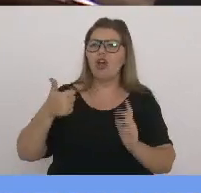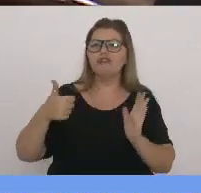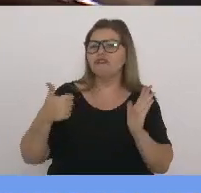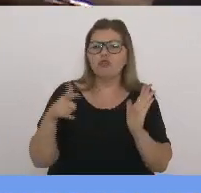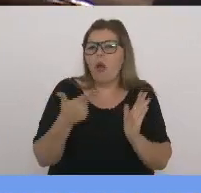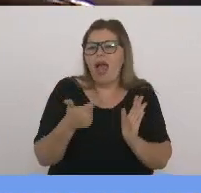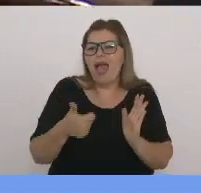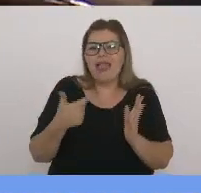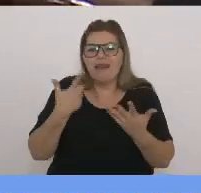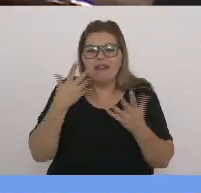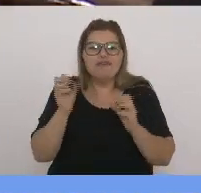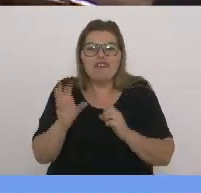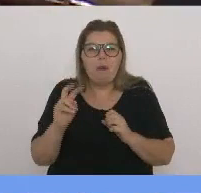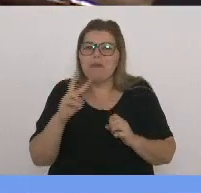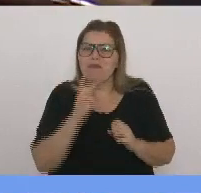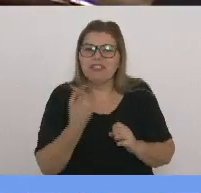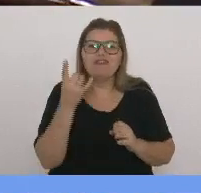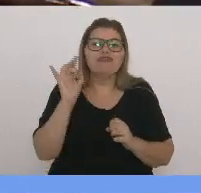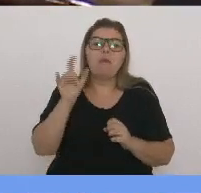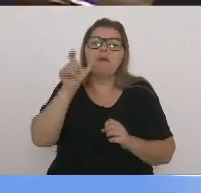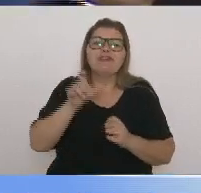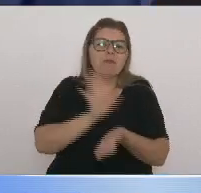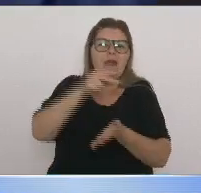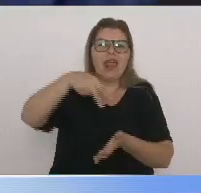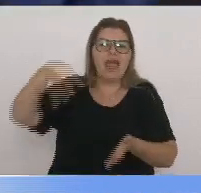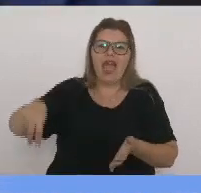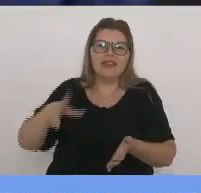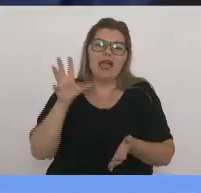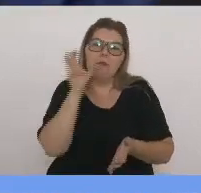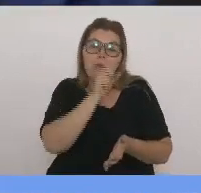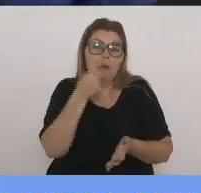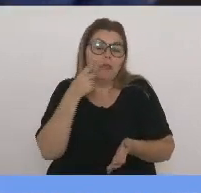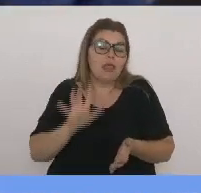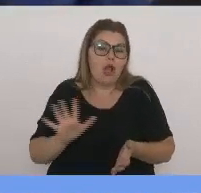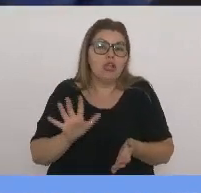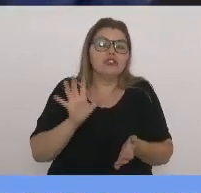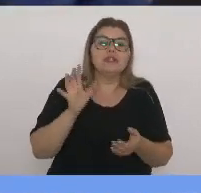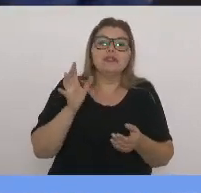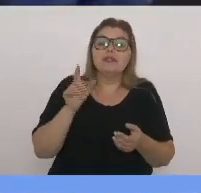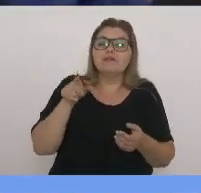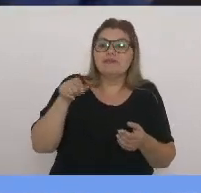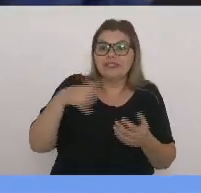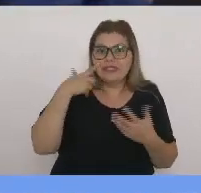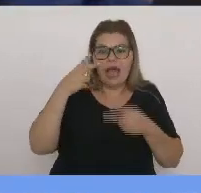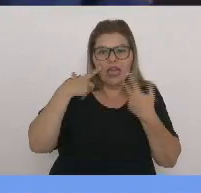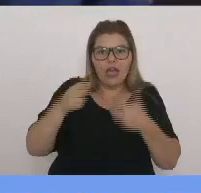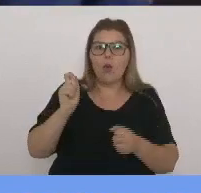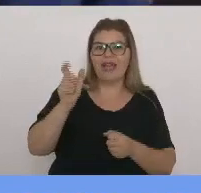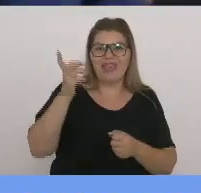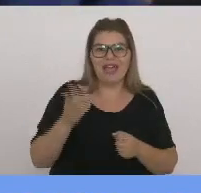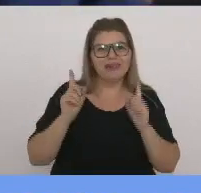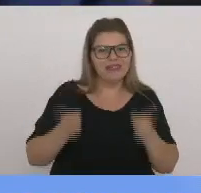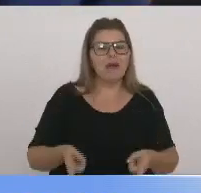anónimos, soldados solo conocidos por Dios. Y también para todos aquellos que no pudieron soportar el trauma de